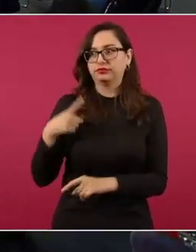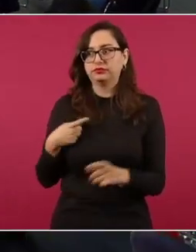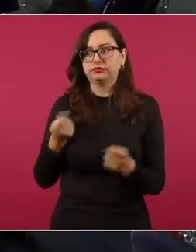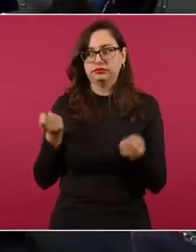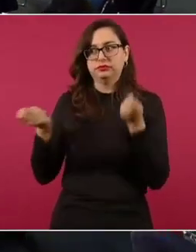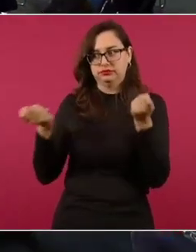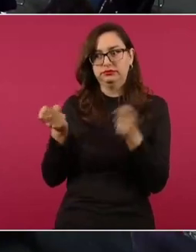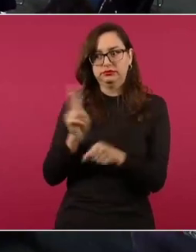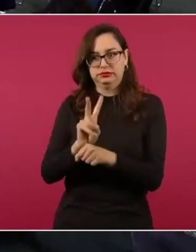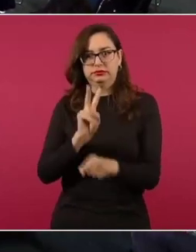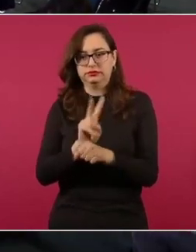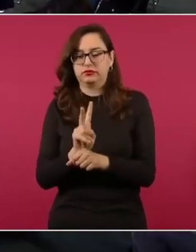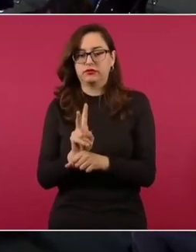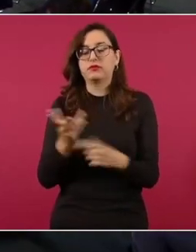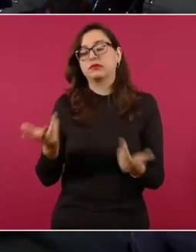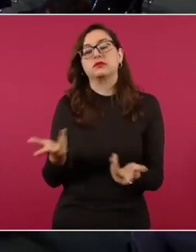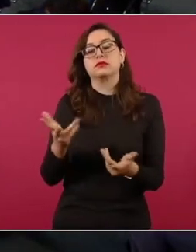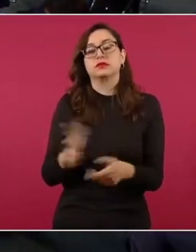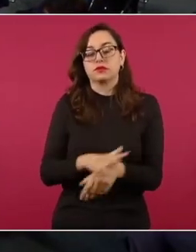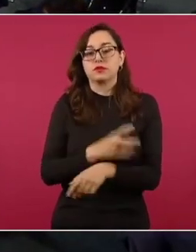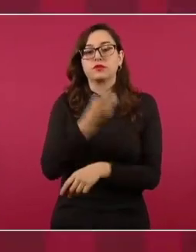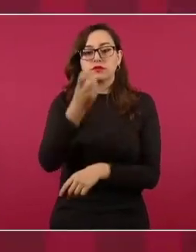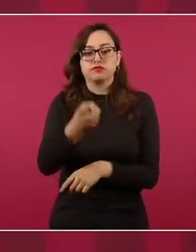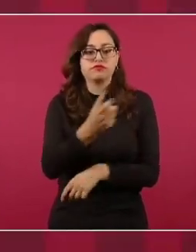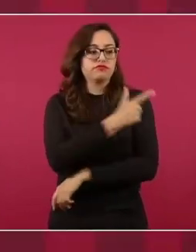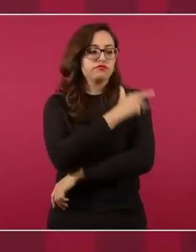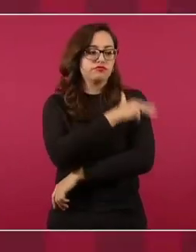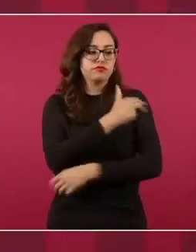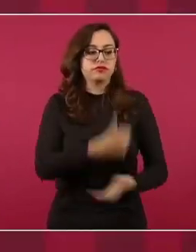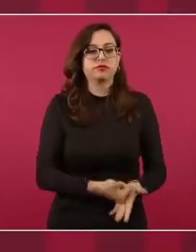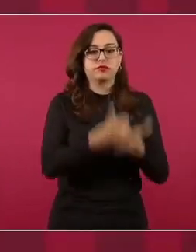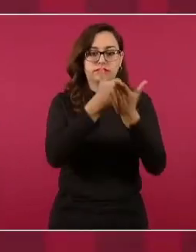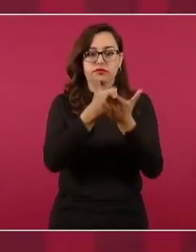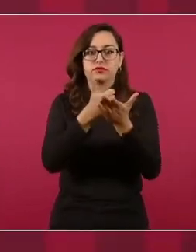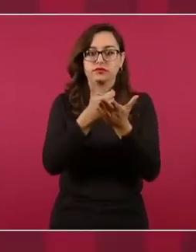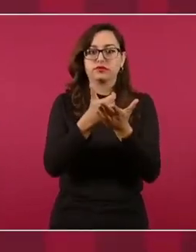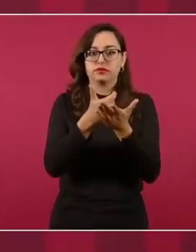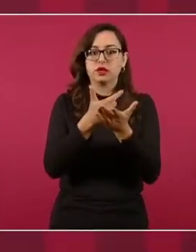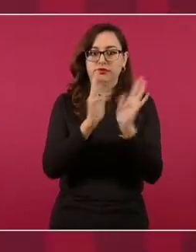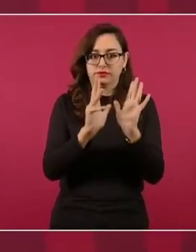Y por otra razón, termino el comentario, porque nosotros somos la siguiente sede.